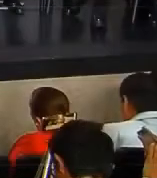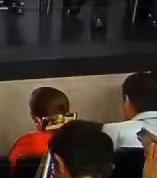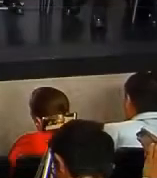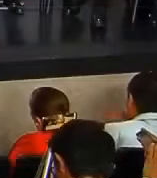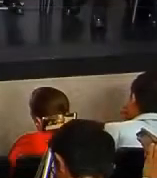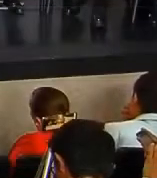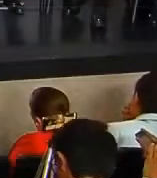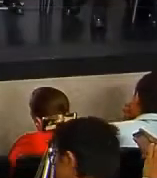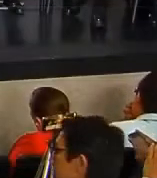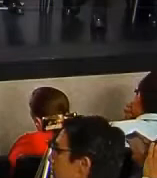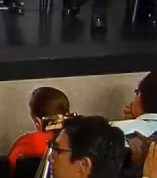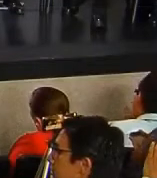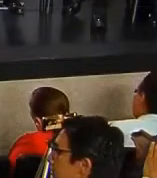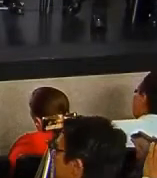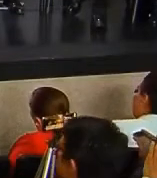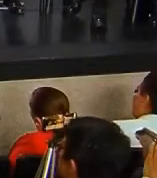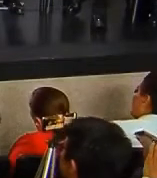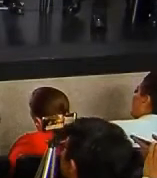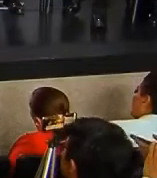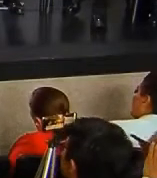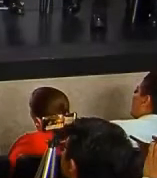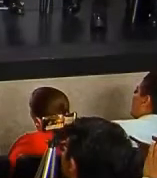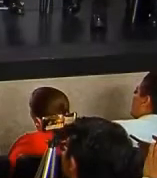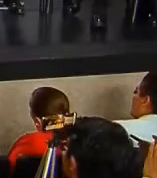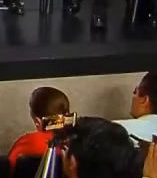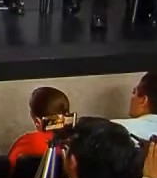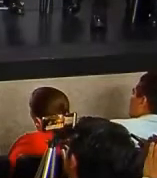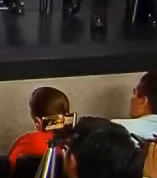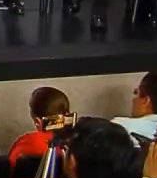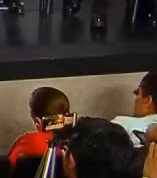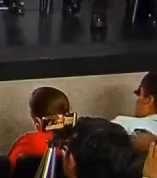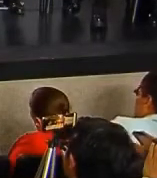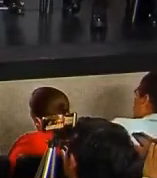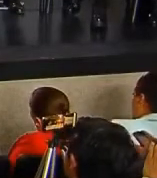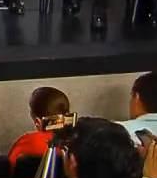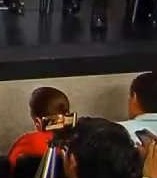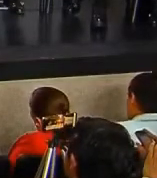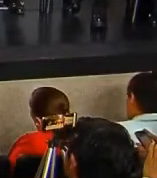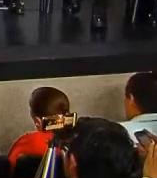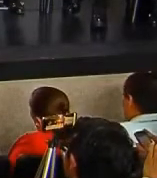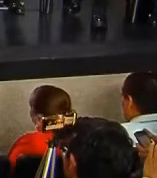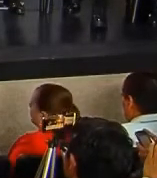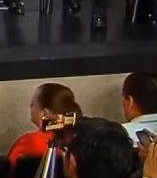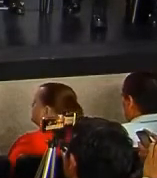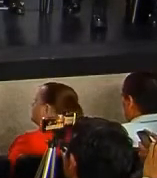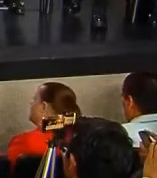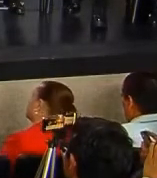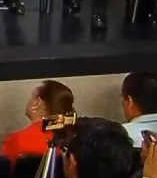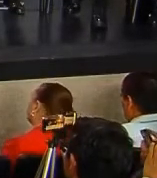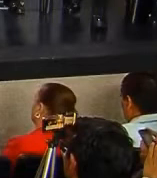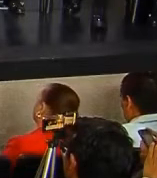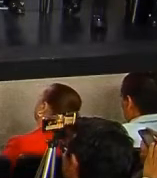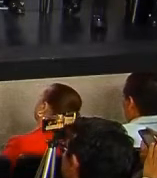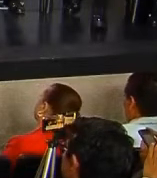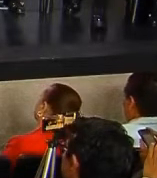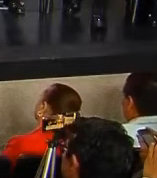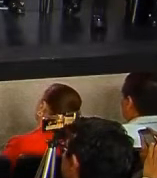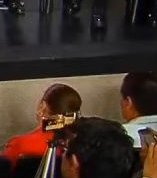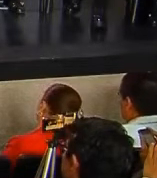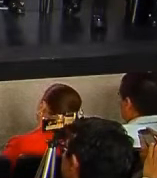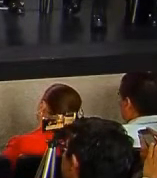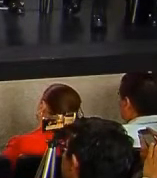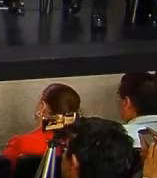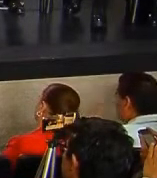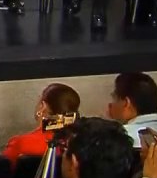President of apoyado Mexico para supporting el us traslado de algunas personas privadas de su libertad uh, de to penales estatales help a penales people